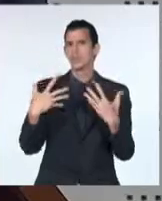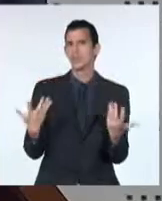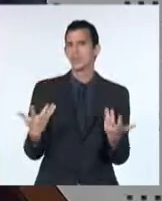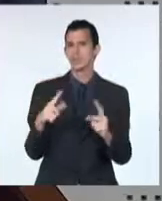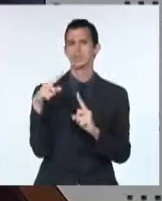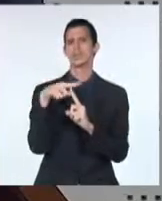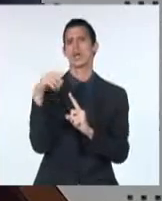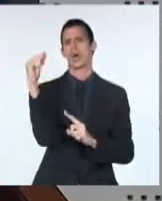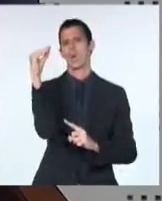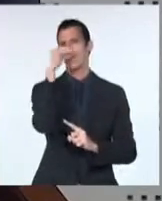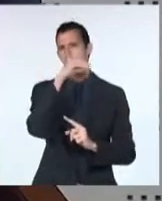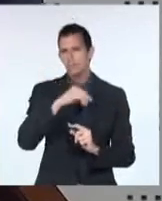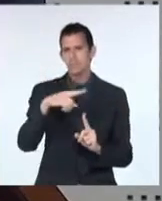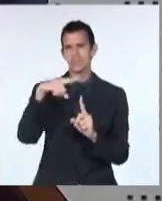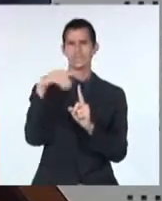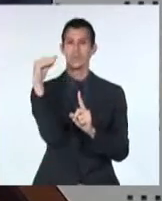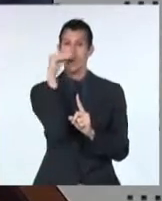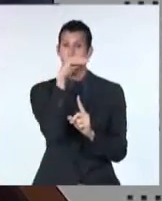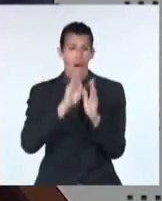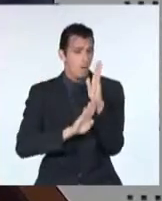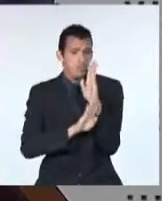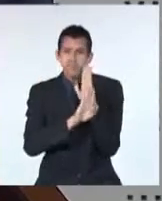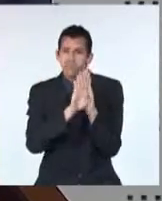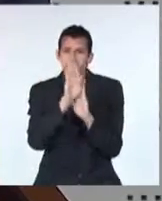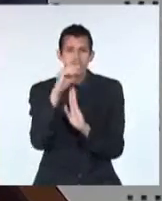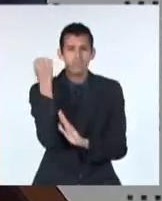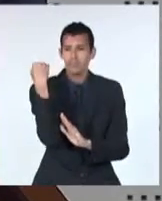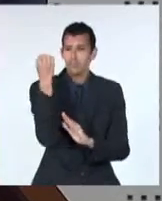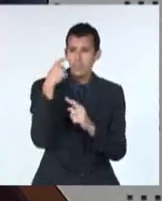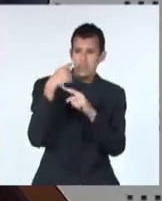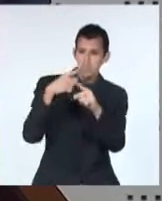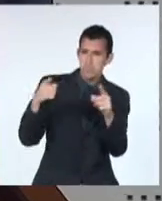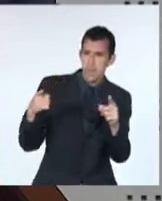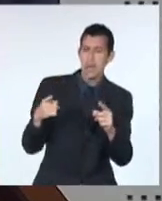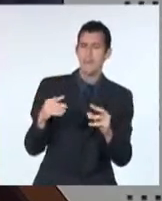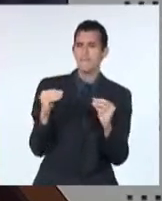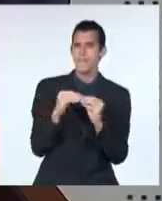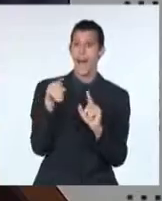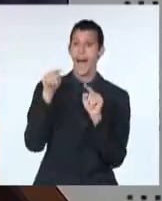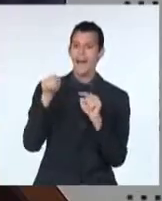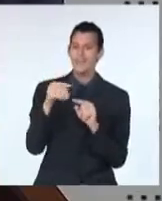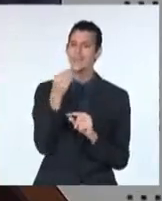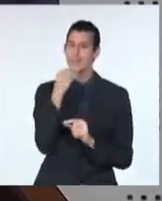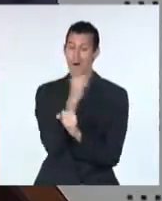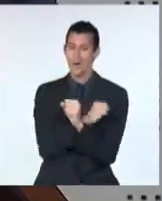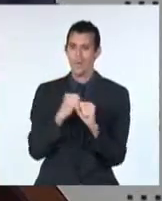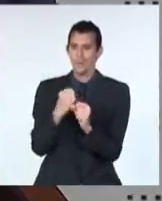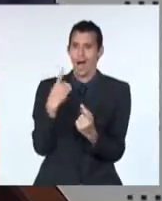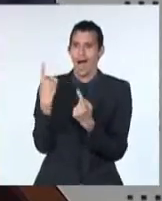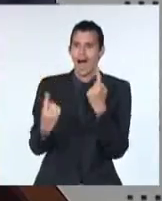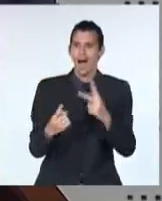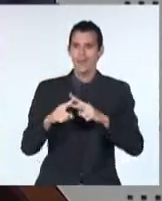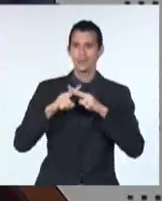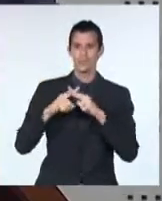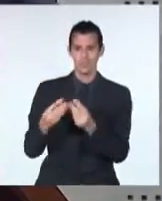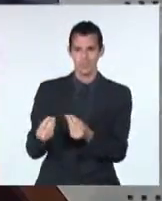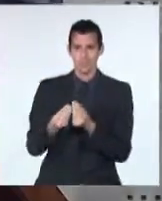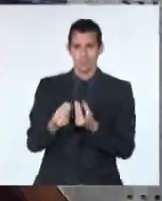Como apreciarán en estos días, carecemos de muchas cosas, pero nos sobran sentimientos de amistad,